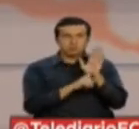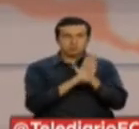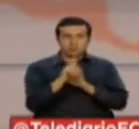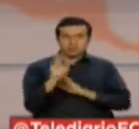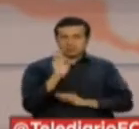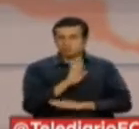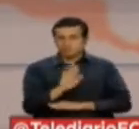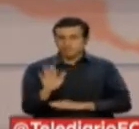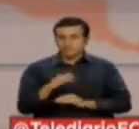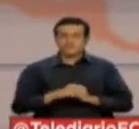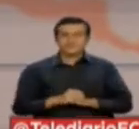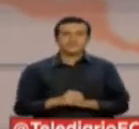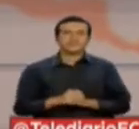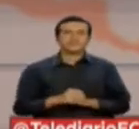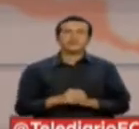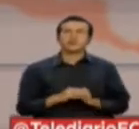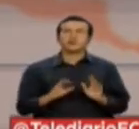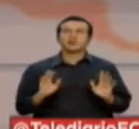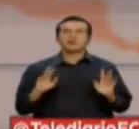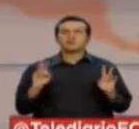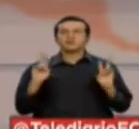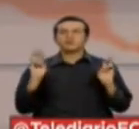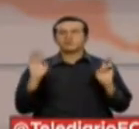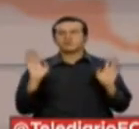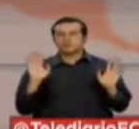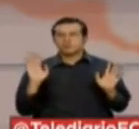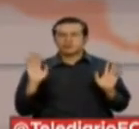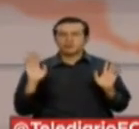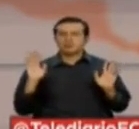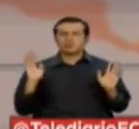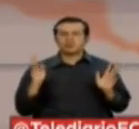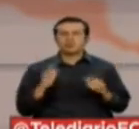desarrollo. Ya no es una política dirigida